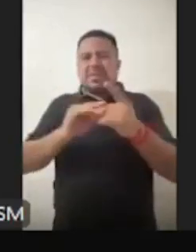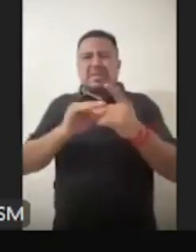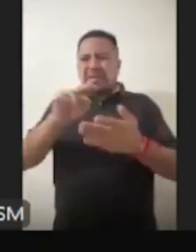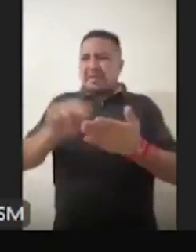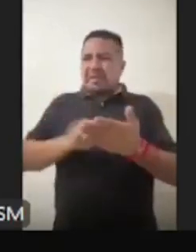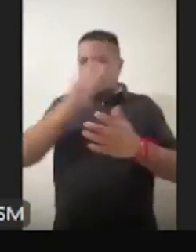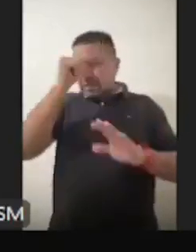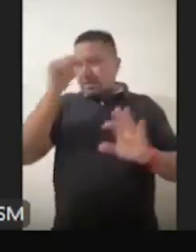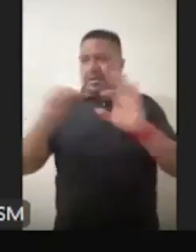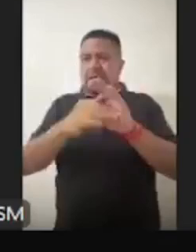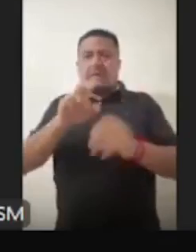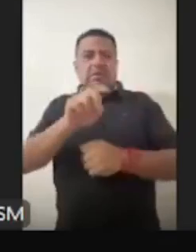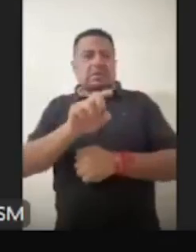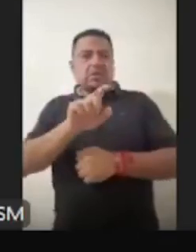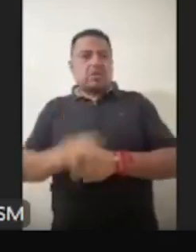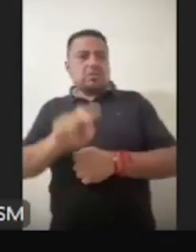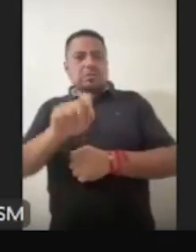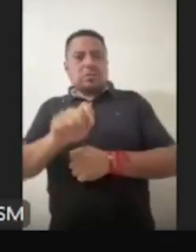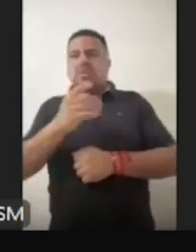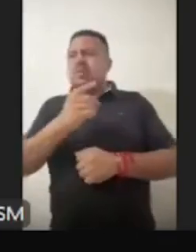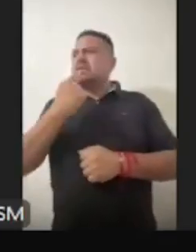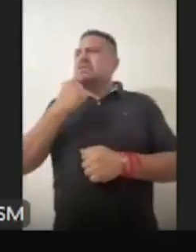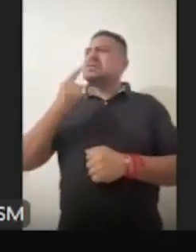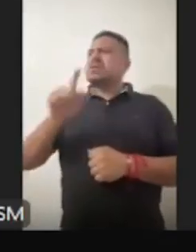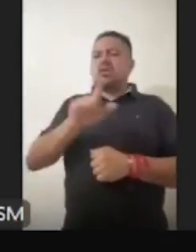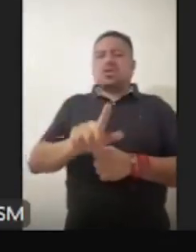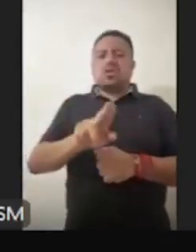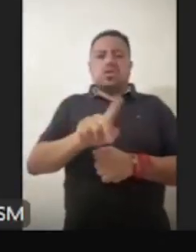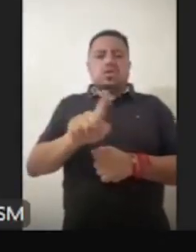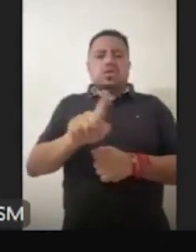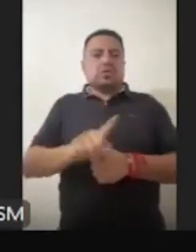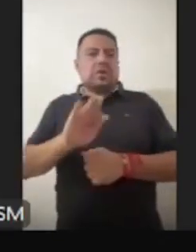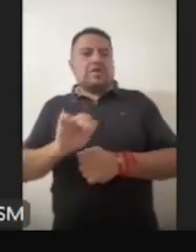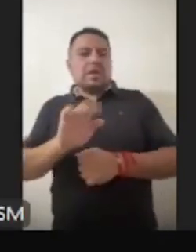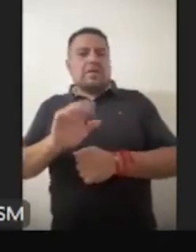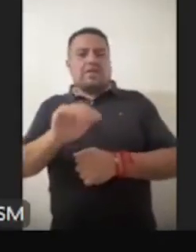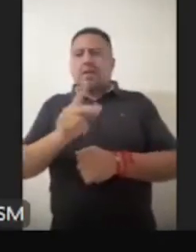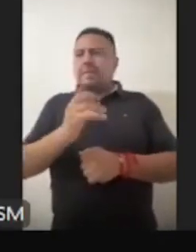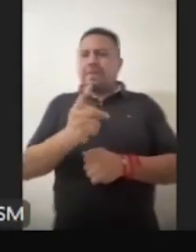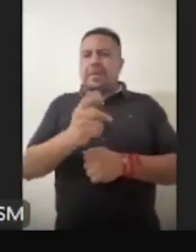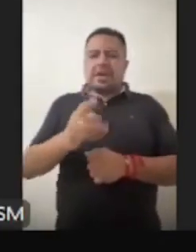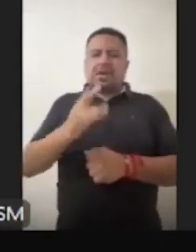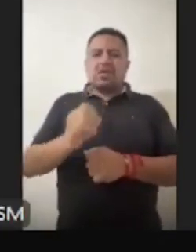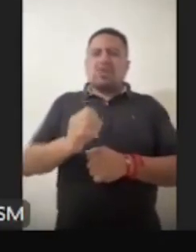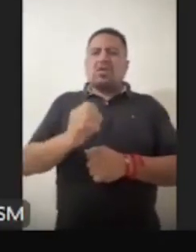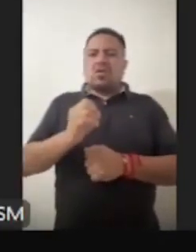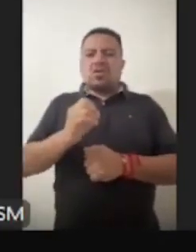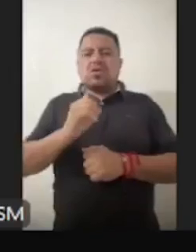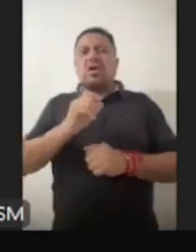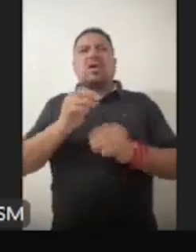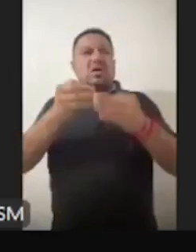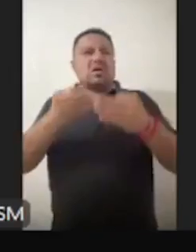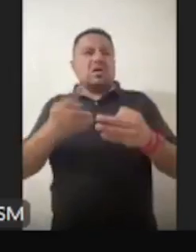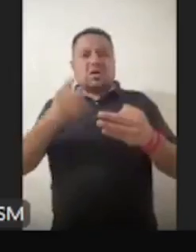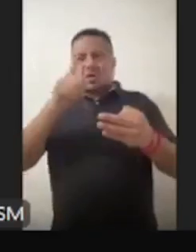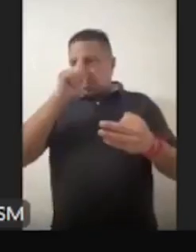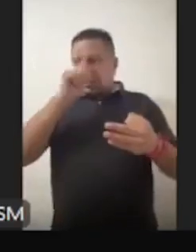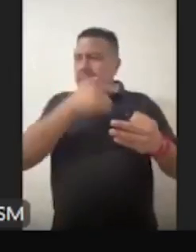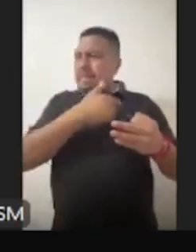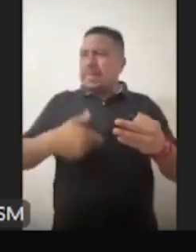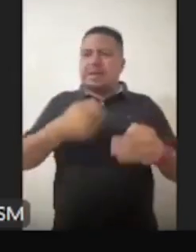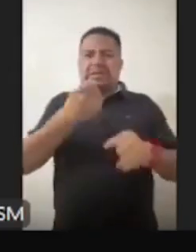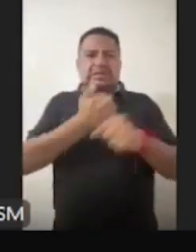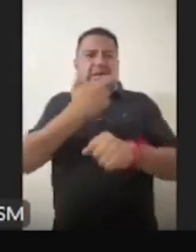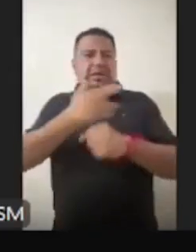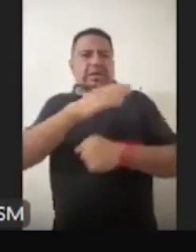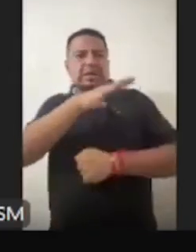30 del 2024 promovido por Luz Fabiola Maltínez Gama y Pedro Pablo Martínez Ortiz en calidad de consejera presidenta y secretario